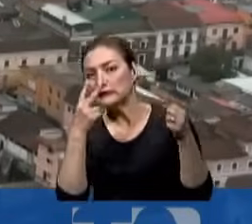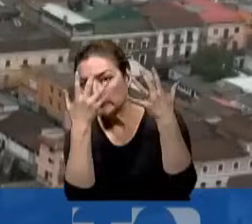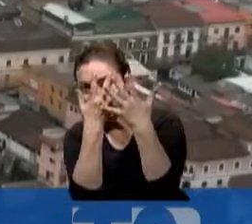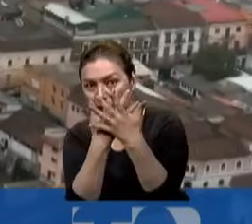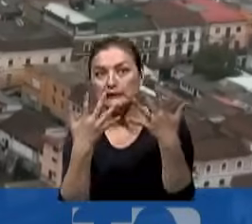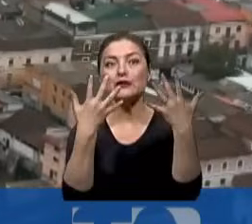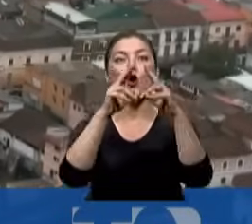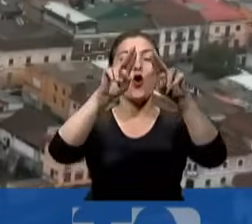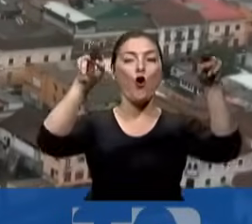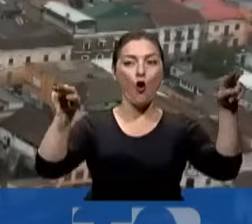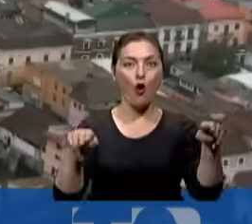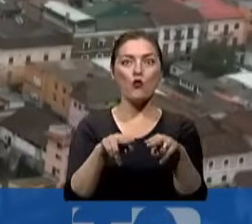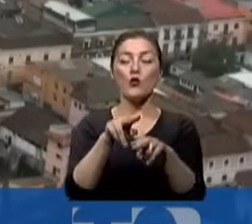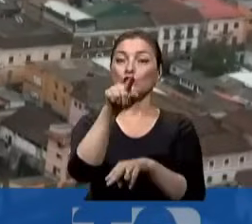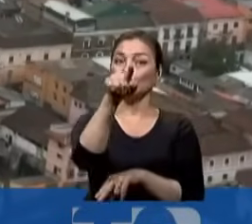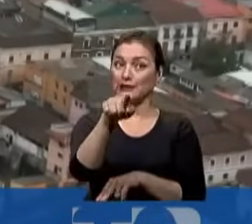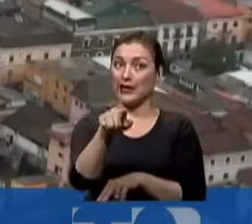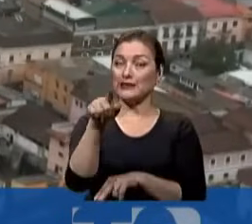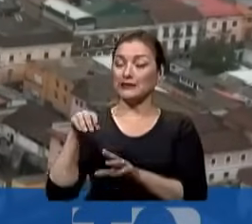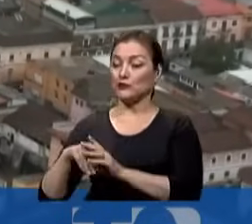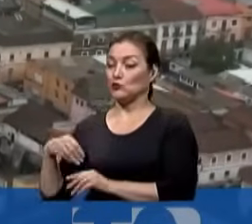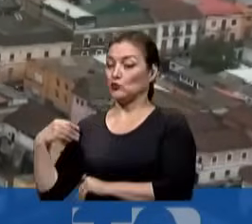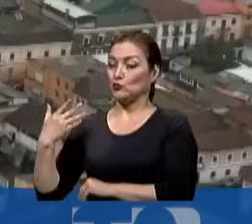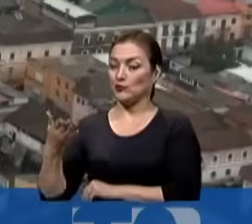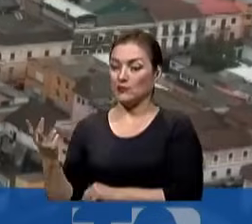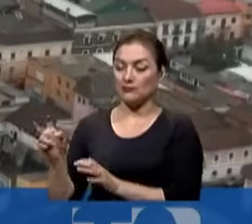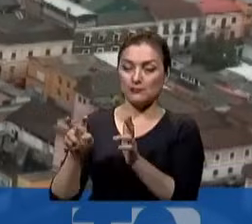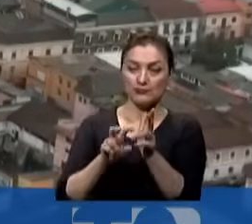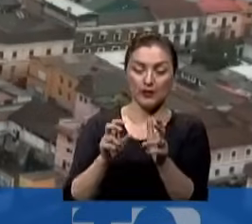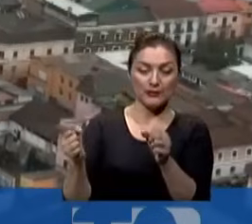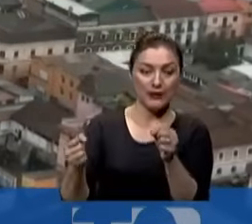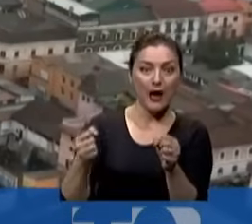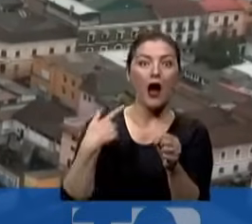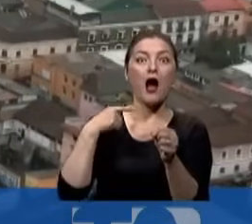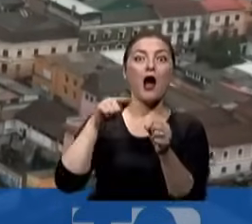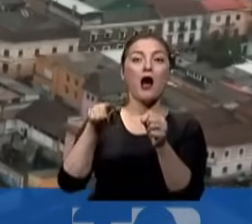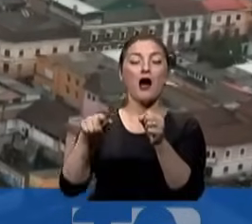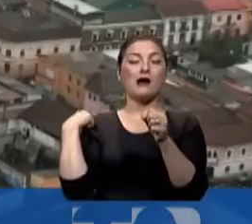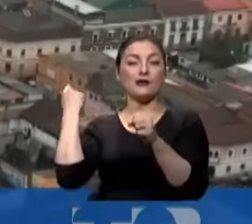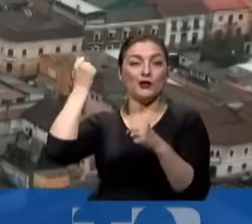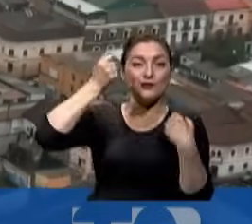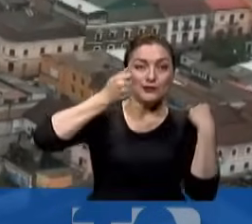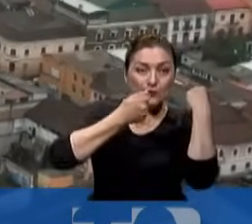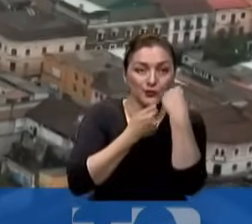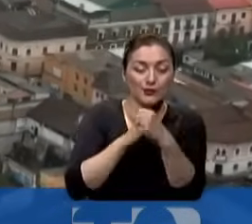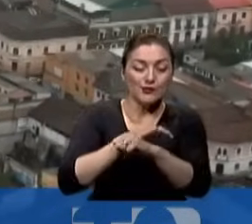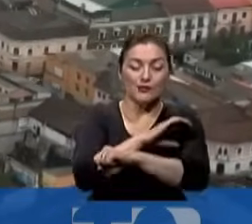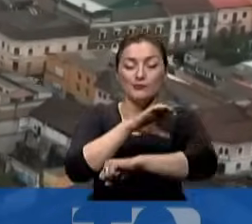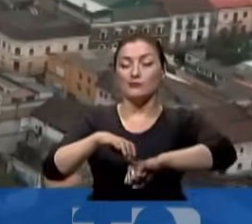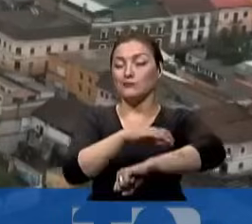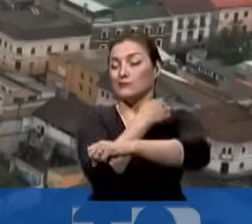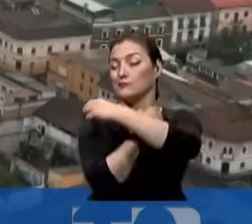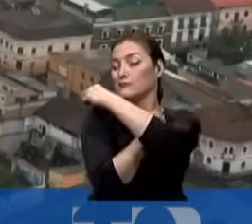está nublado este sector. Así que si sale de casa también no se olvide de una chompita para que no le vaya a dar mucho frío este día. Son las 8